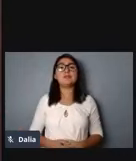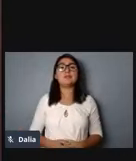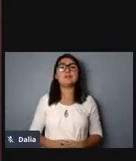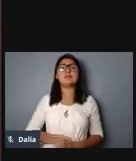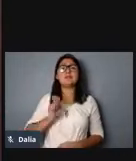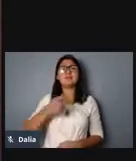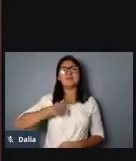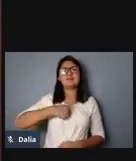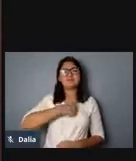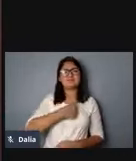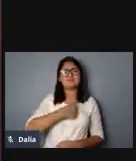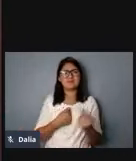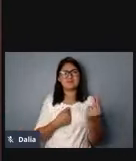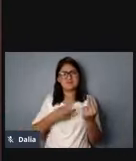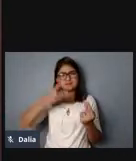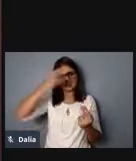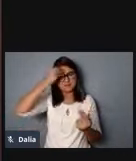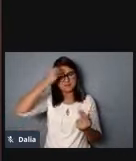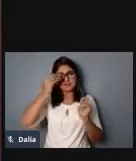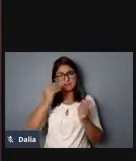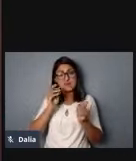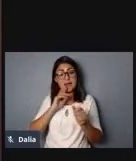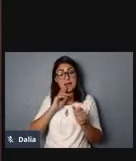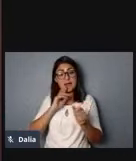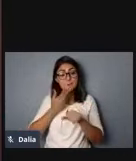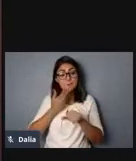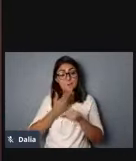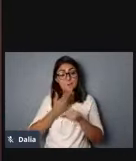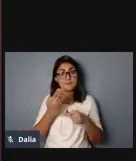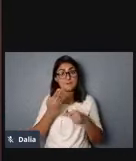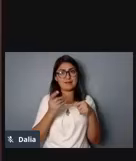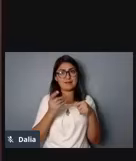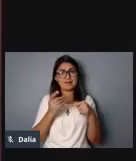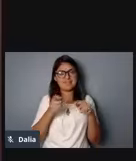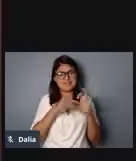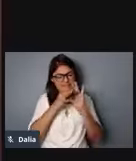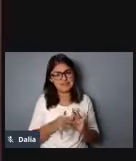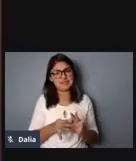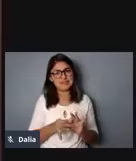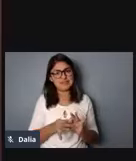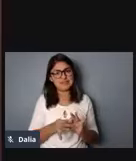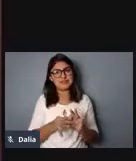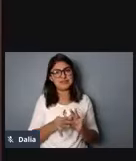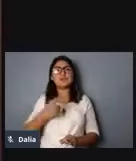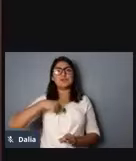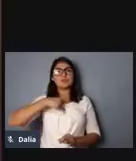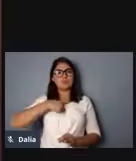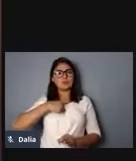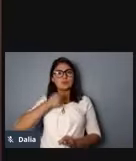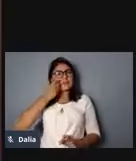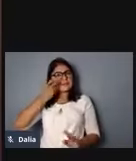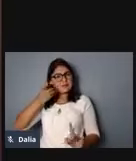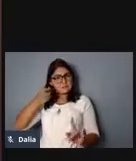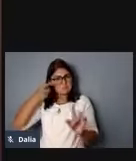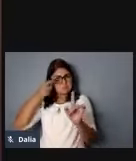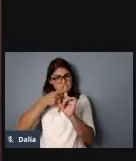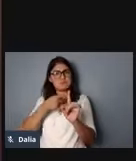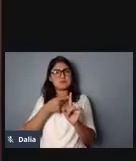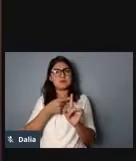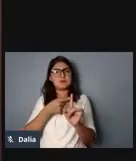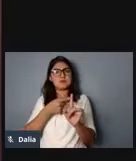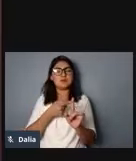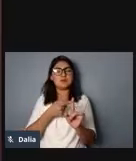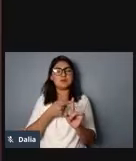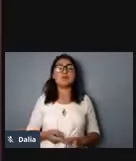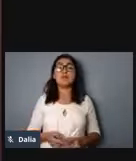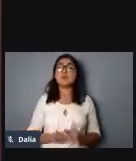responsabilidad está estrechamente ligada con el compromiso. Por eso, cuando se hace por obediencia o